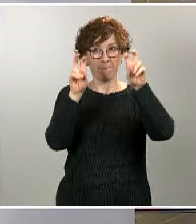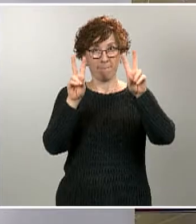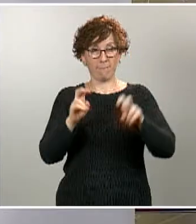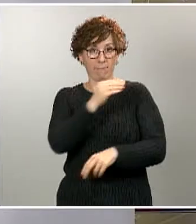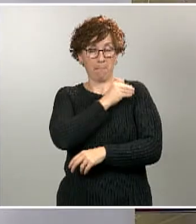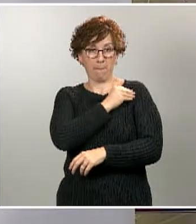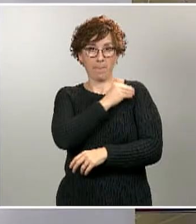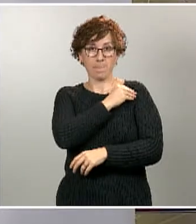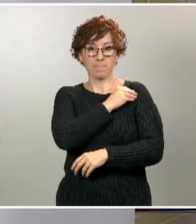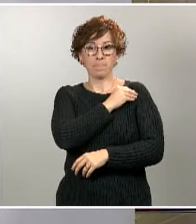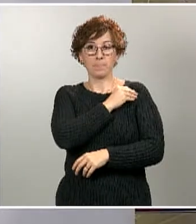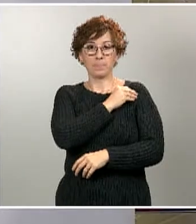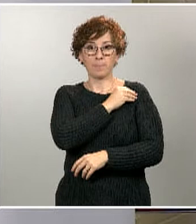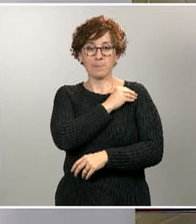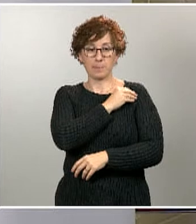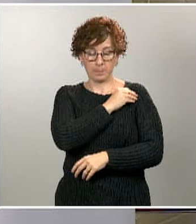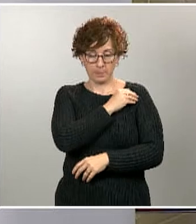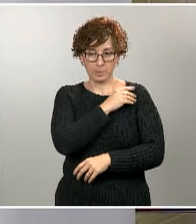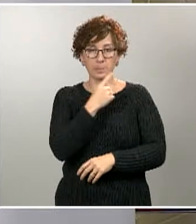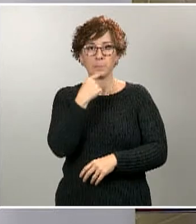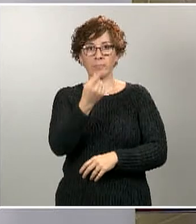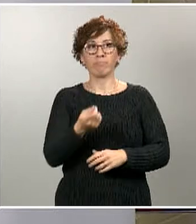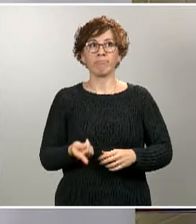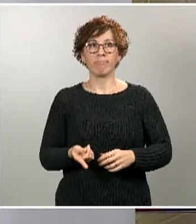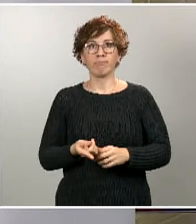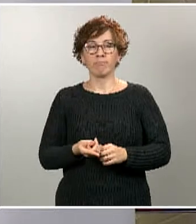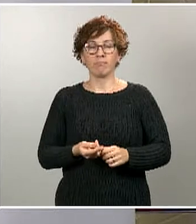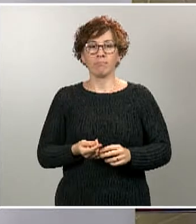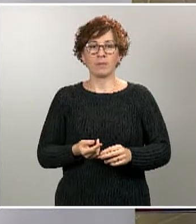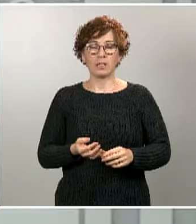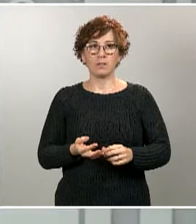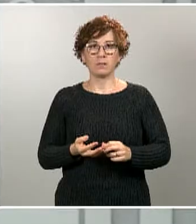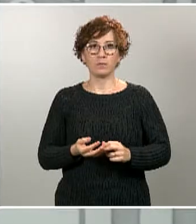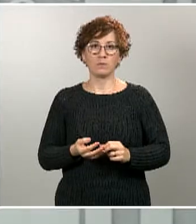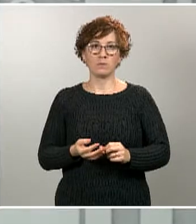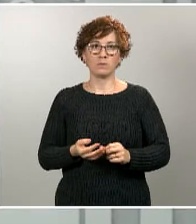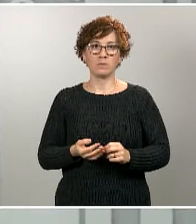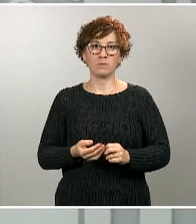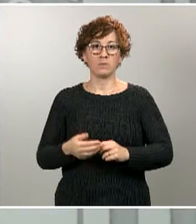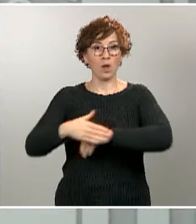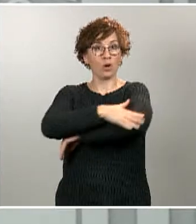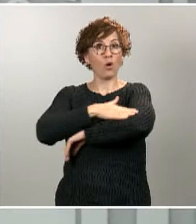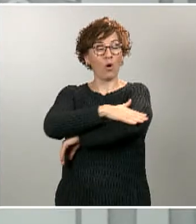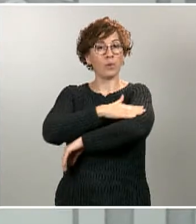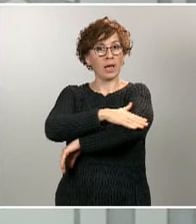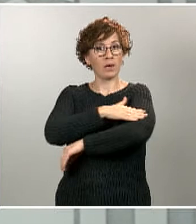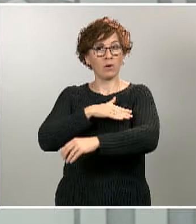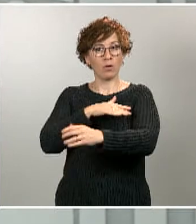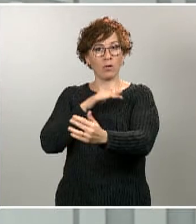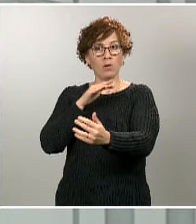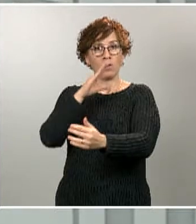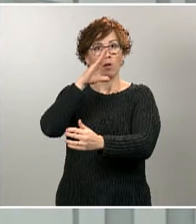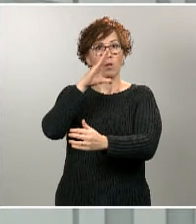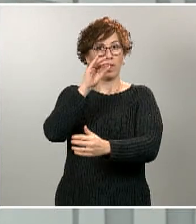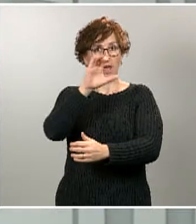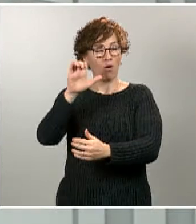bueno, en primer lugar, que el Gobierno mantiene una relación absolutamente fluida y continua con la COE, con la